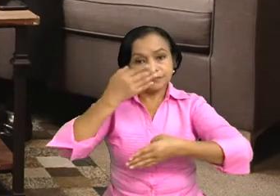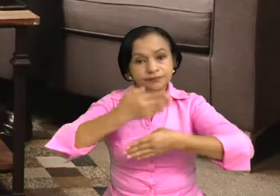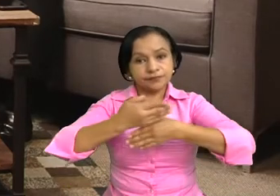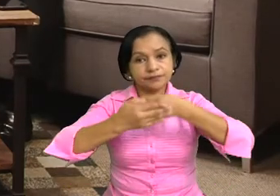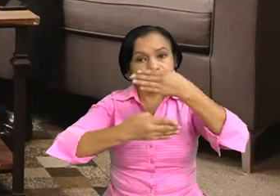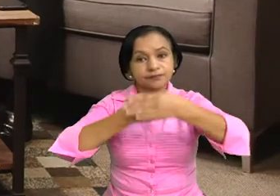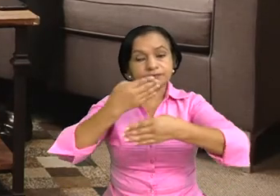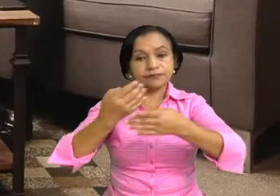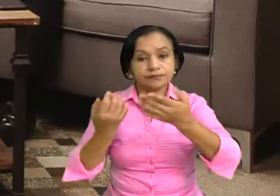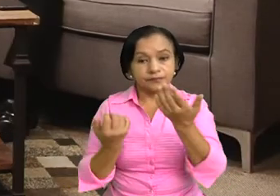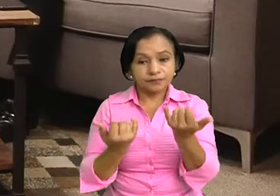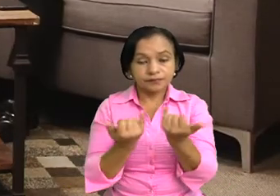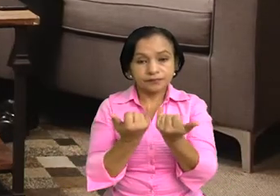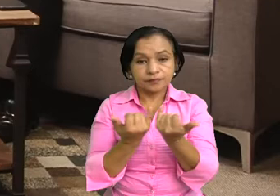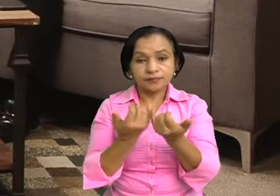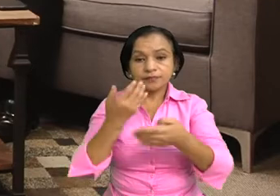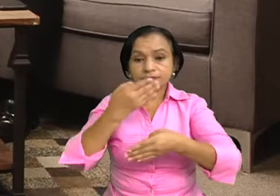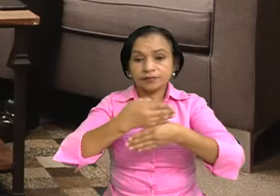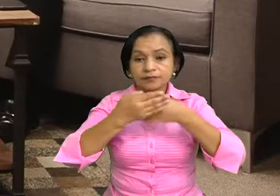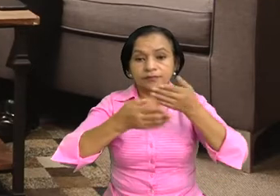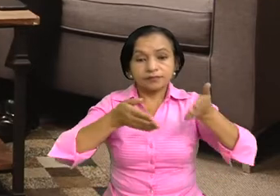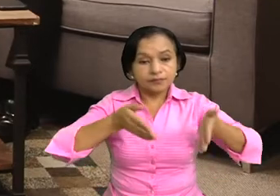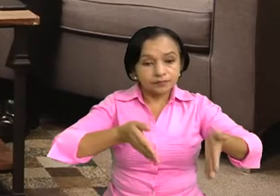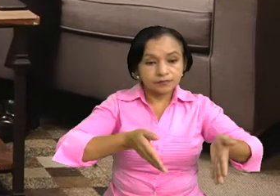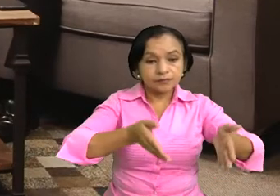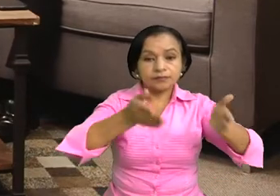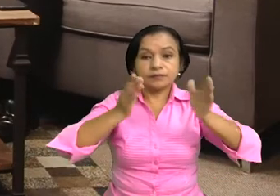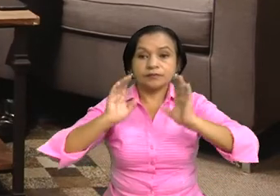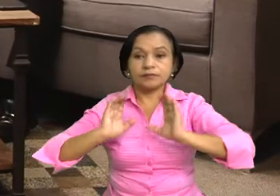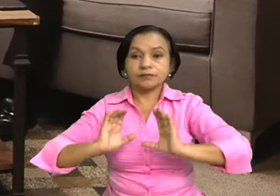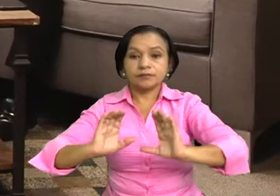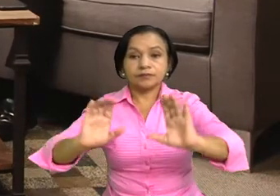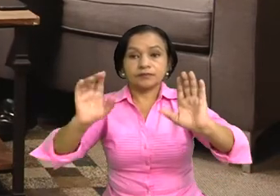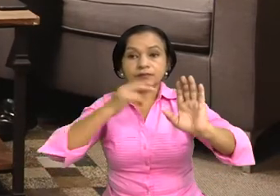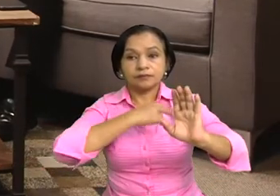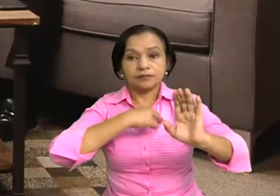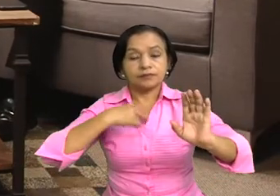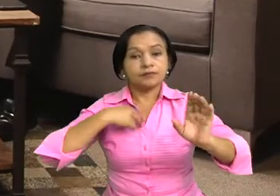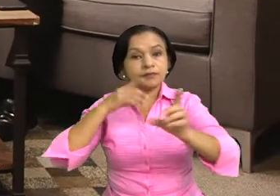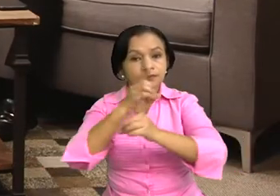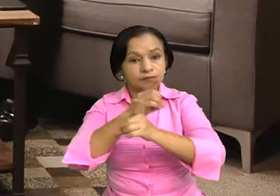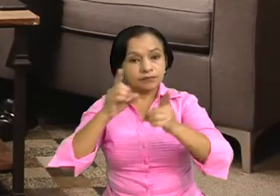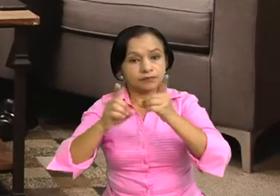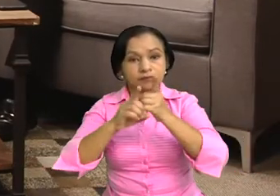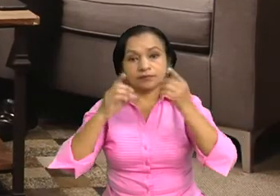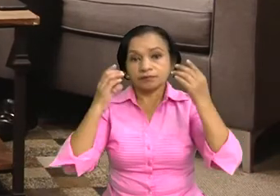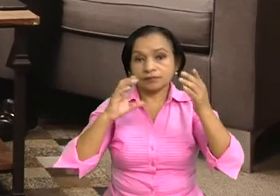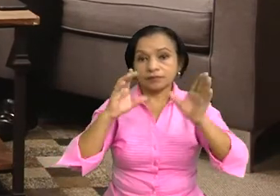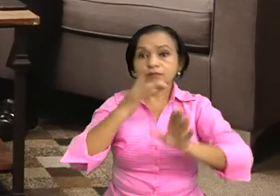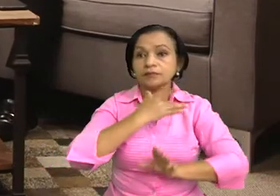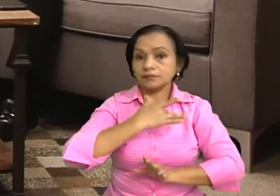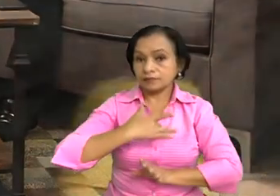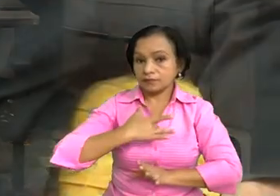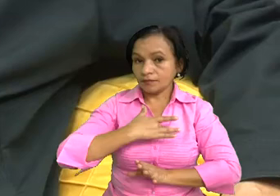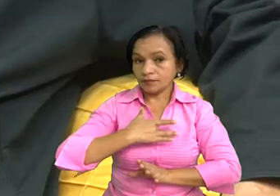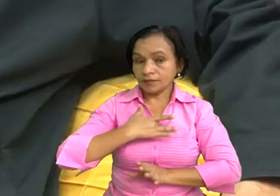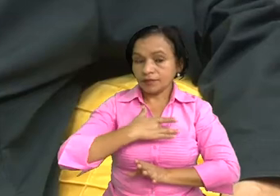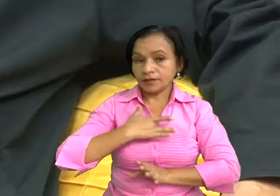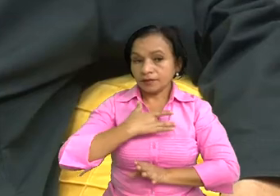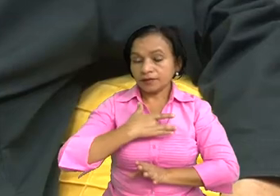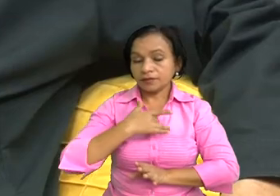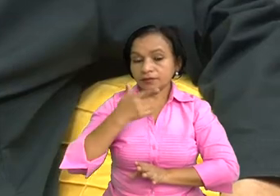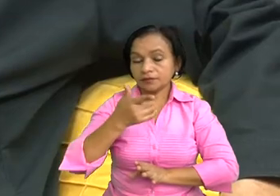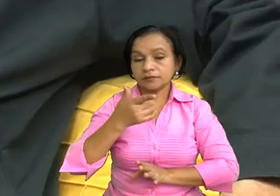del sostenimiento de la infraestructura vial en función de garantizar las condiciones necesarias para